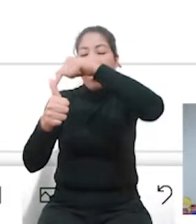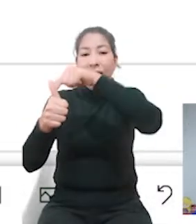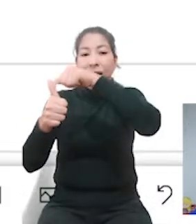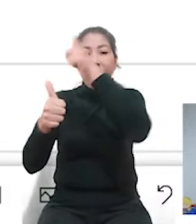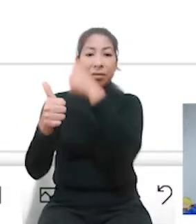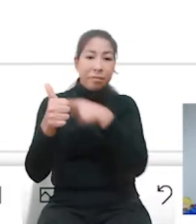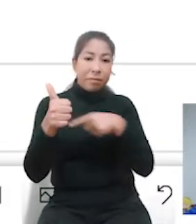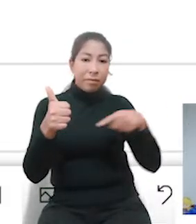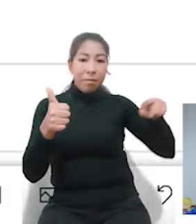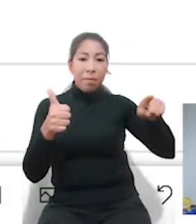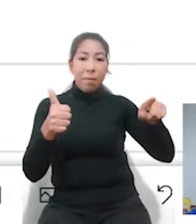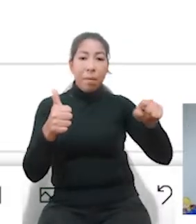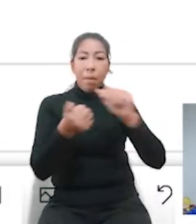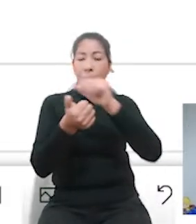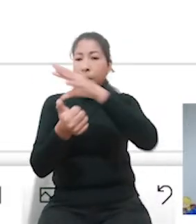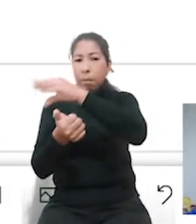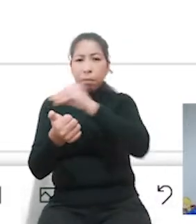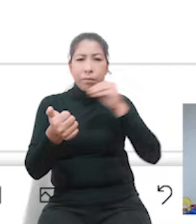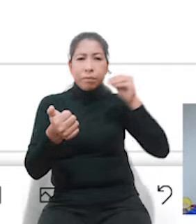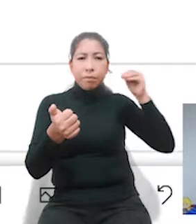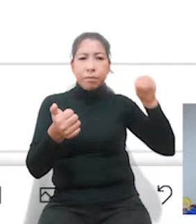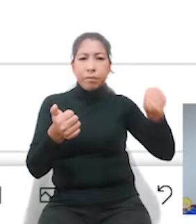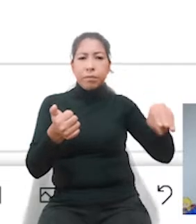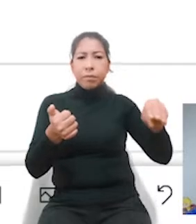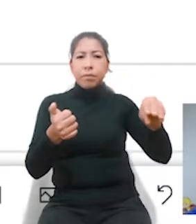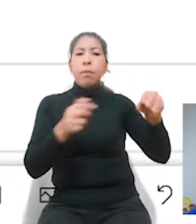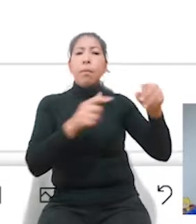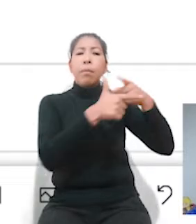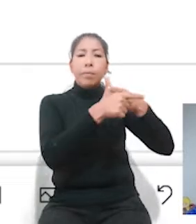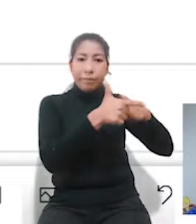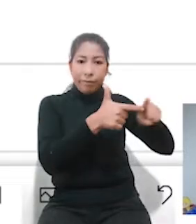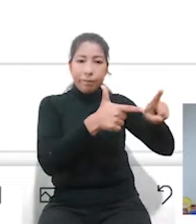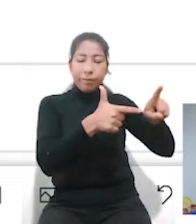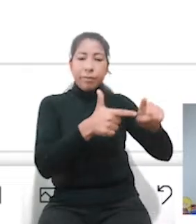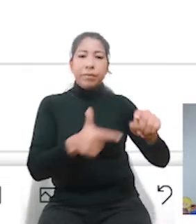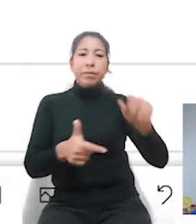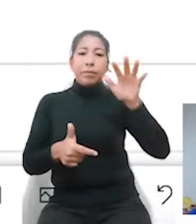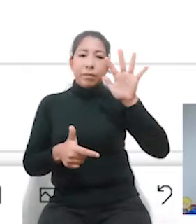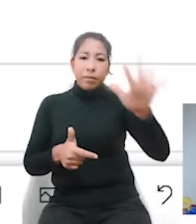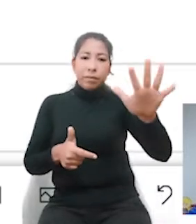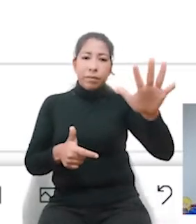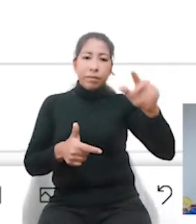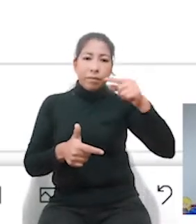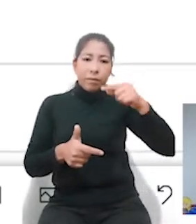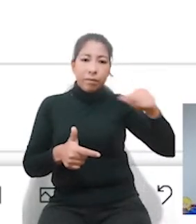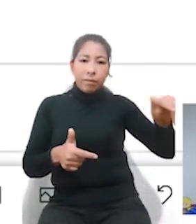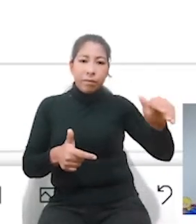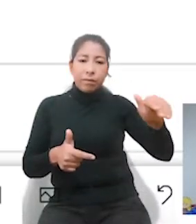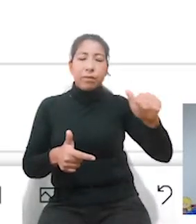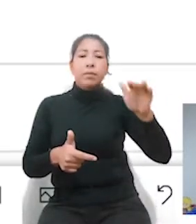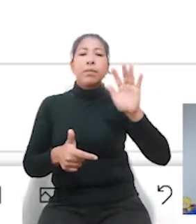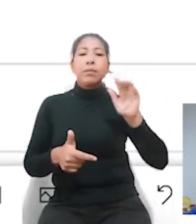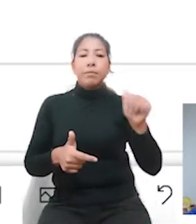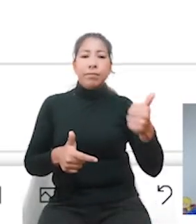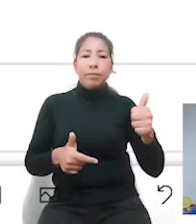Pues pasamos al segundo miembro a su operación inversa, es decir, a dividir. Tenemos entonces acá 5